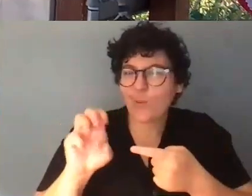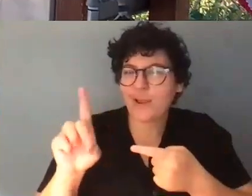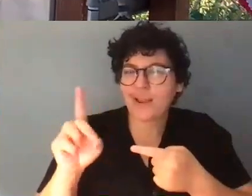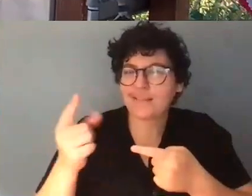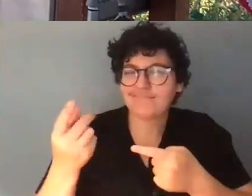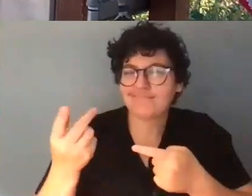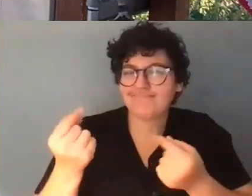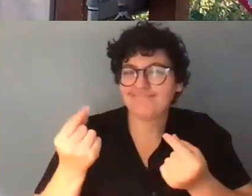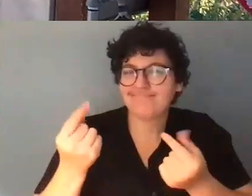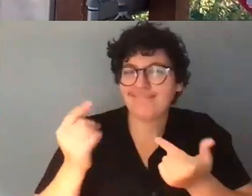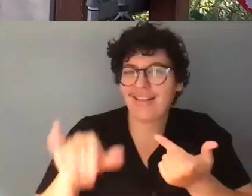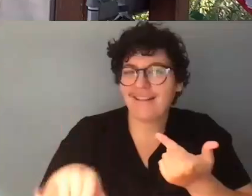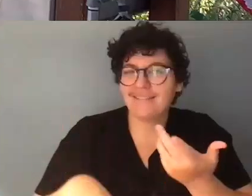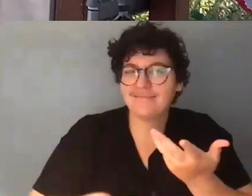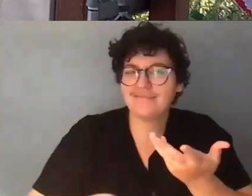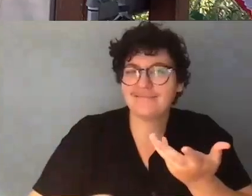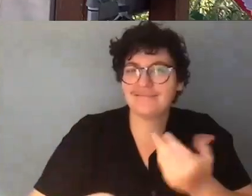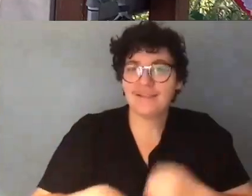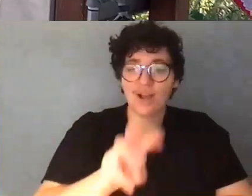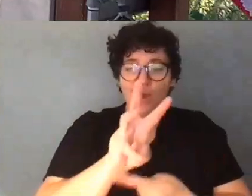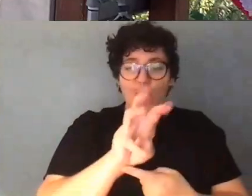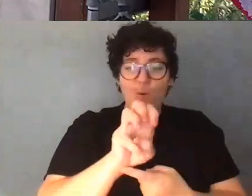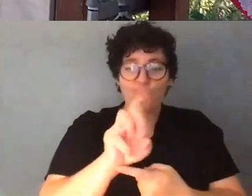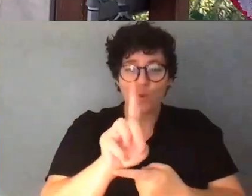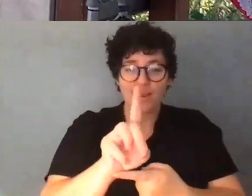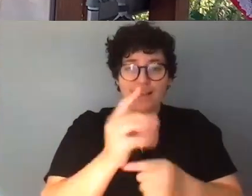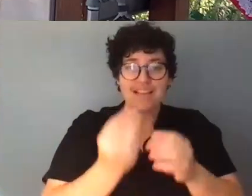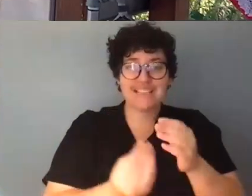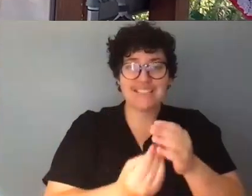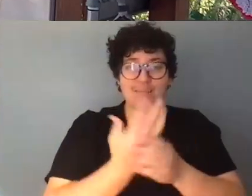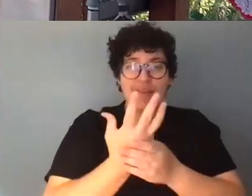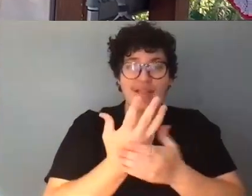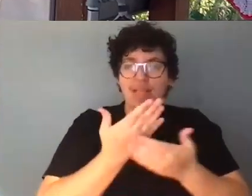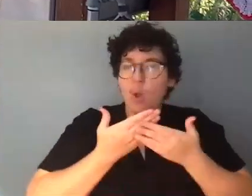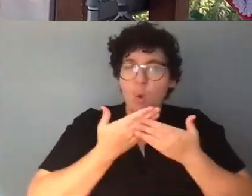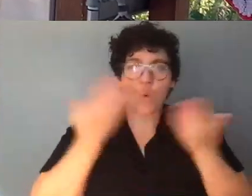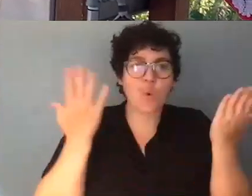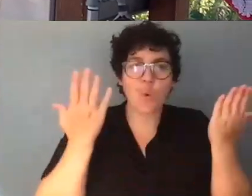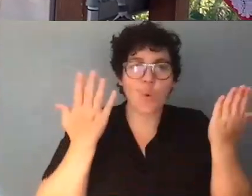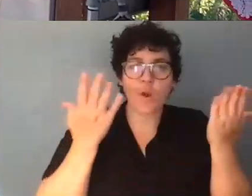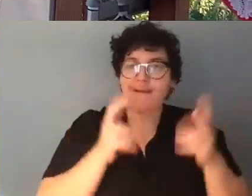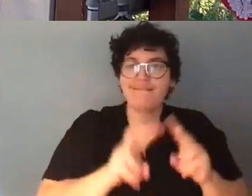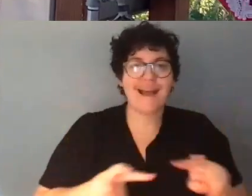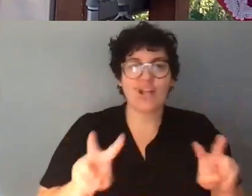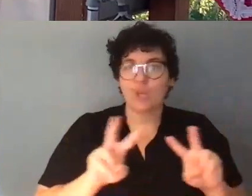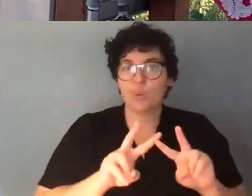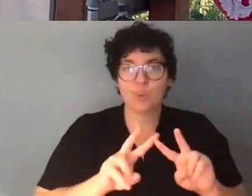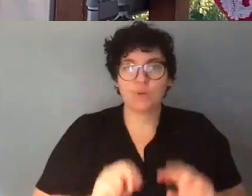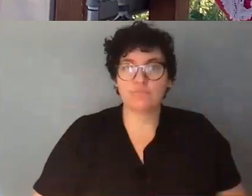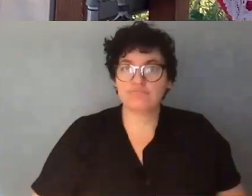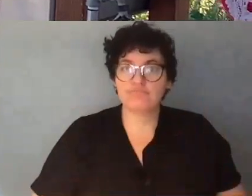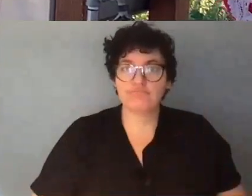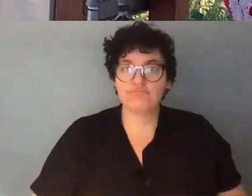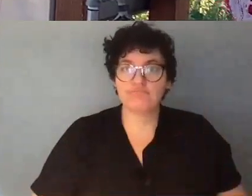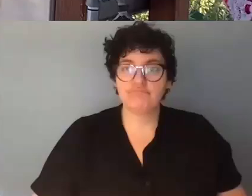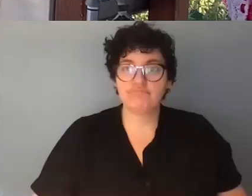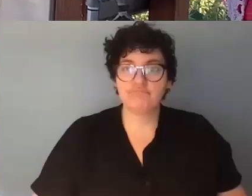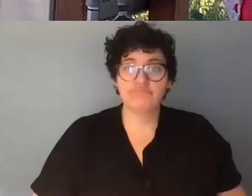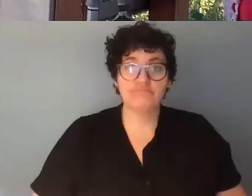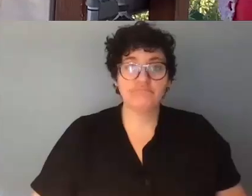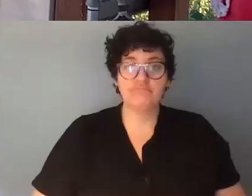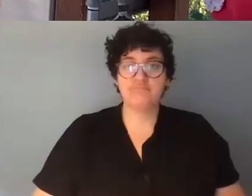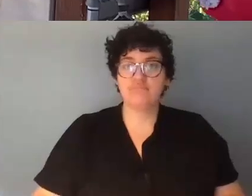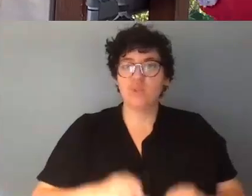¿Y qué es una hierba mala? Una hierba mala es una planta que no tiene valor, que tú no tienes